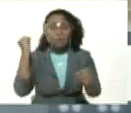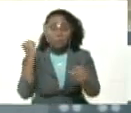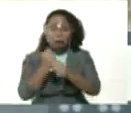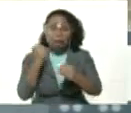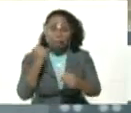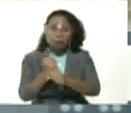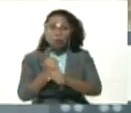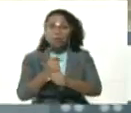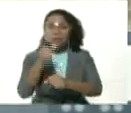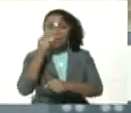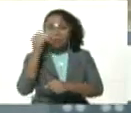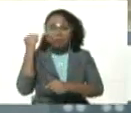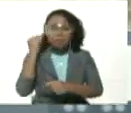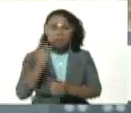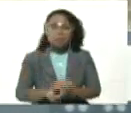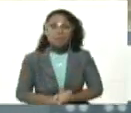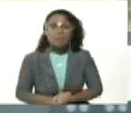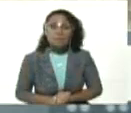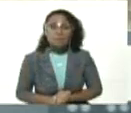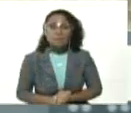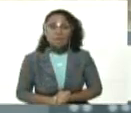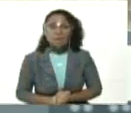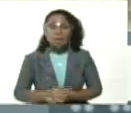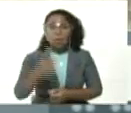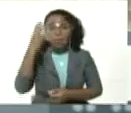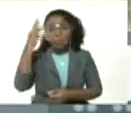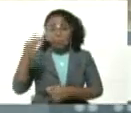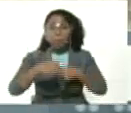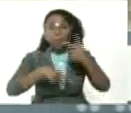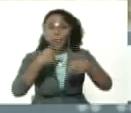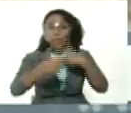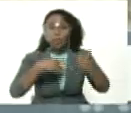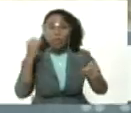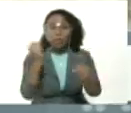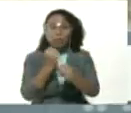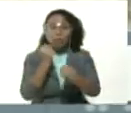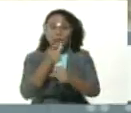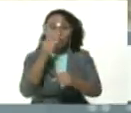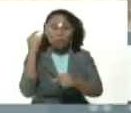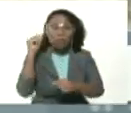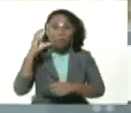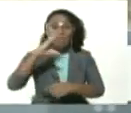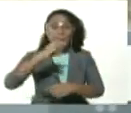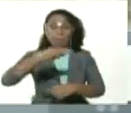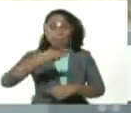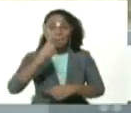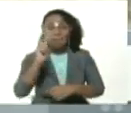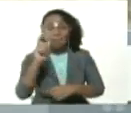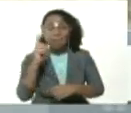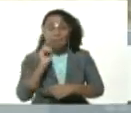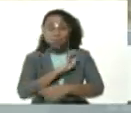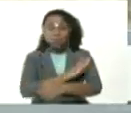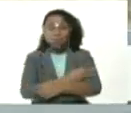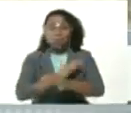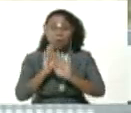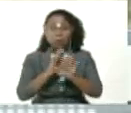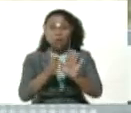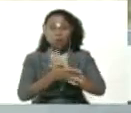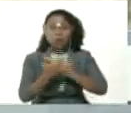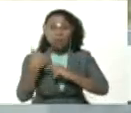en sus trabajadoras, en los consejos productivos de los trabajadores, en los CPT, que hay que fortalecerlos,